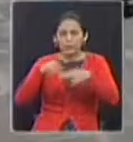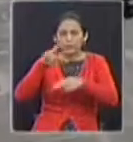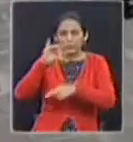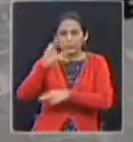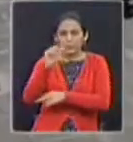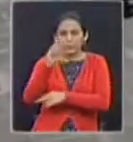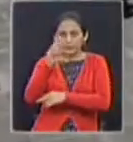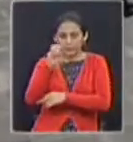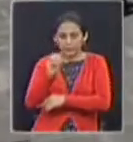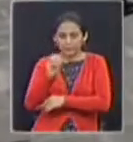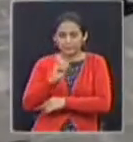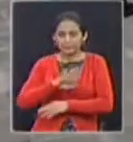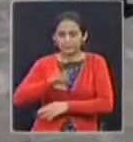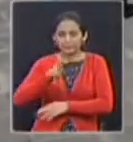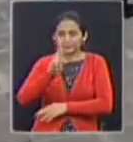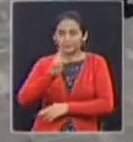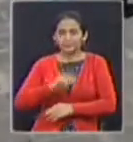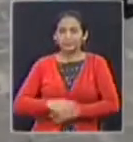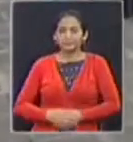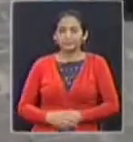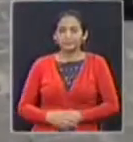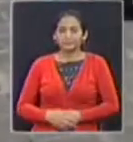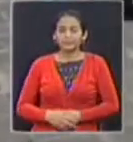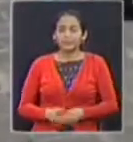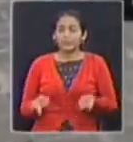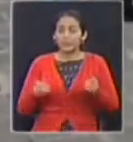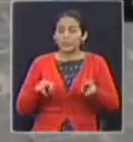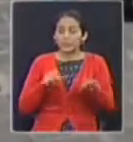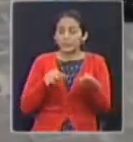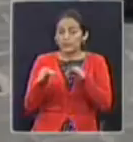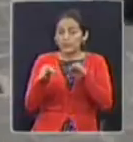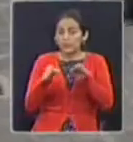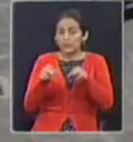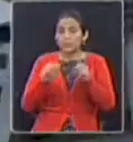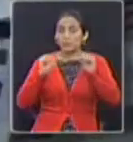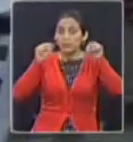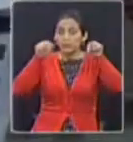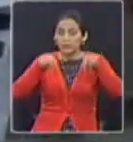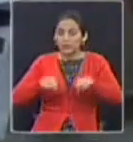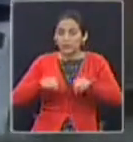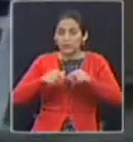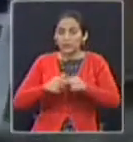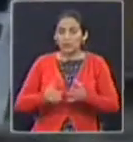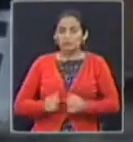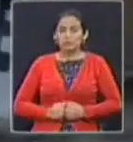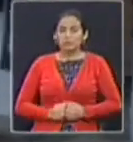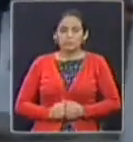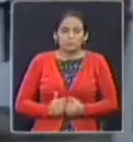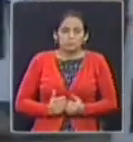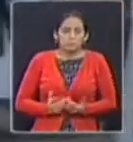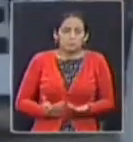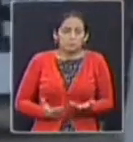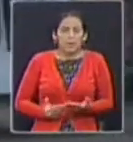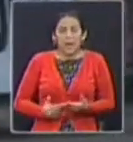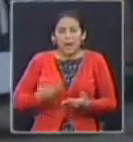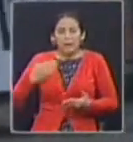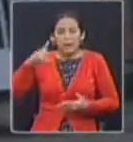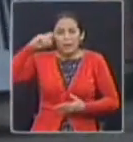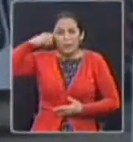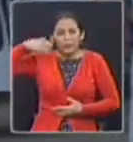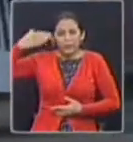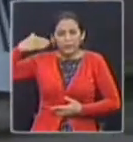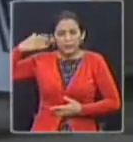R. Hay que señalar también que no ha ocurrido este día lo que en ocasiones